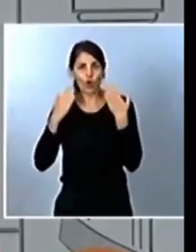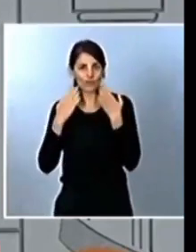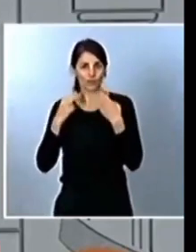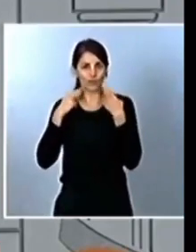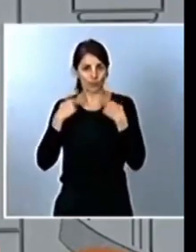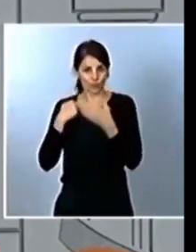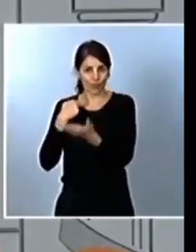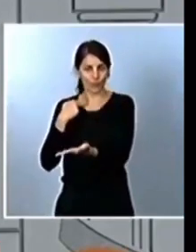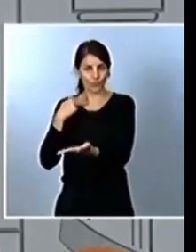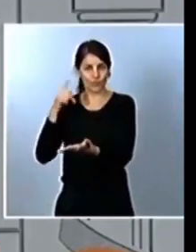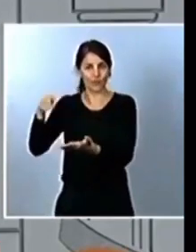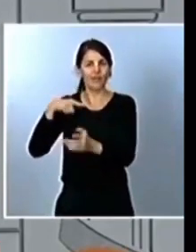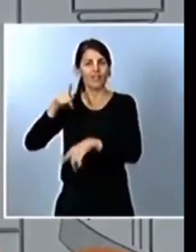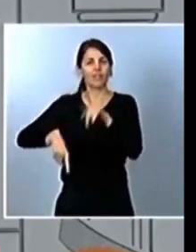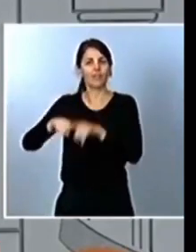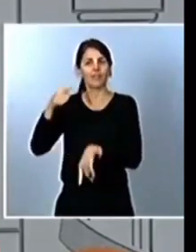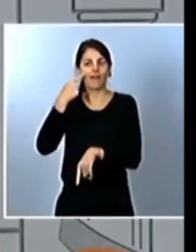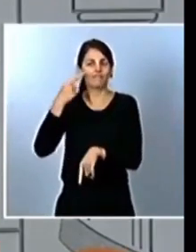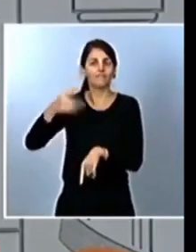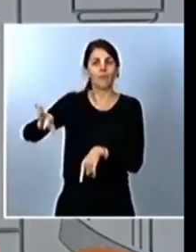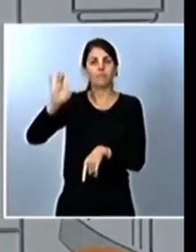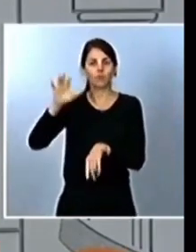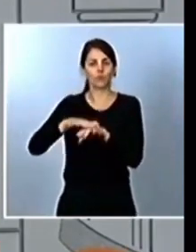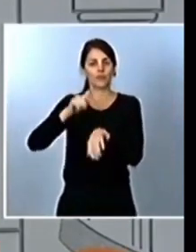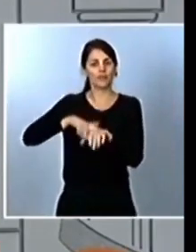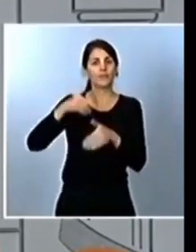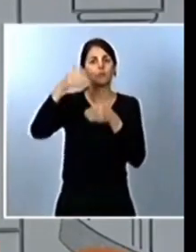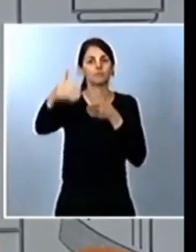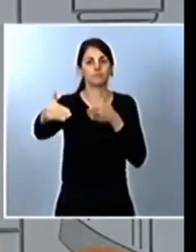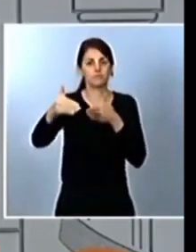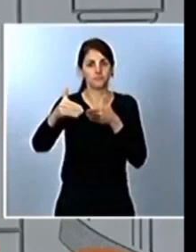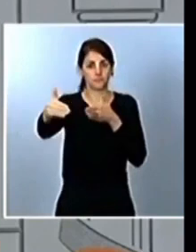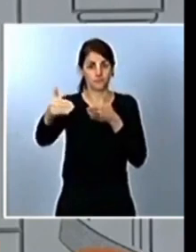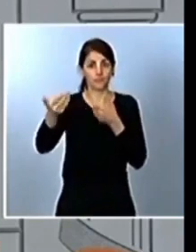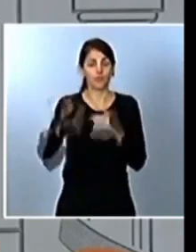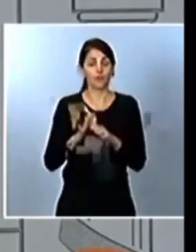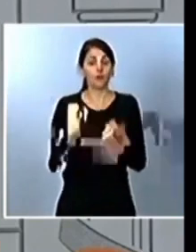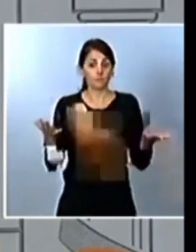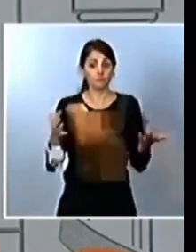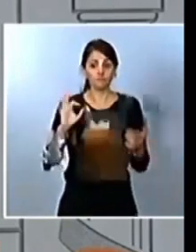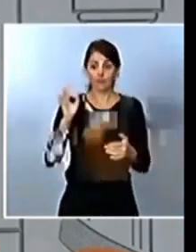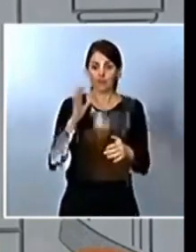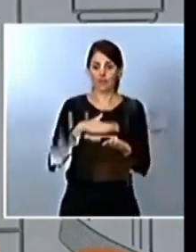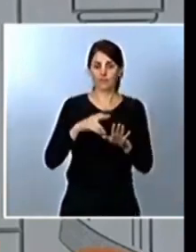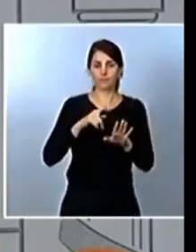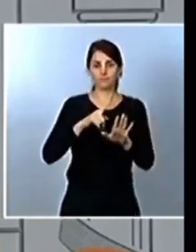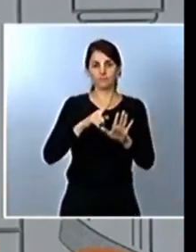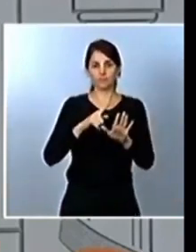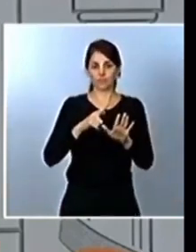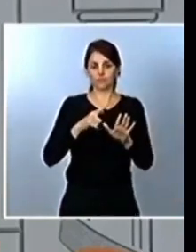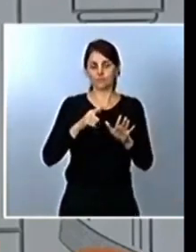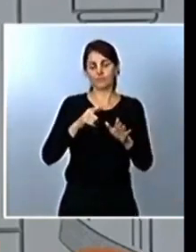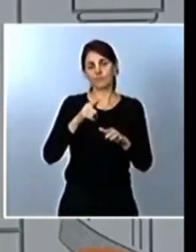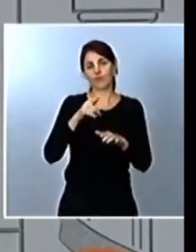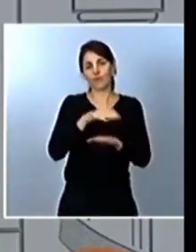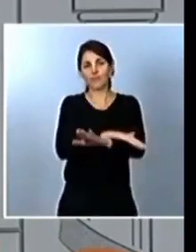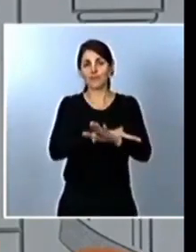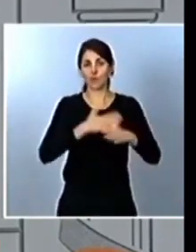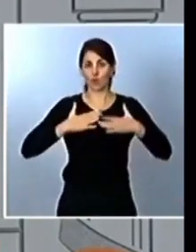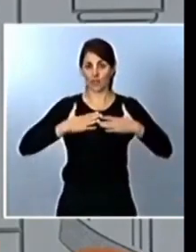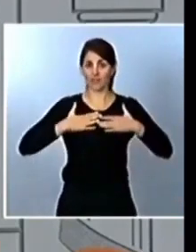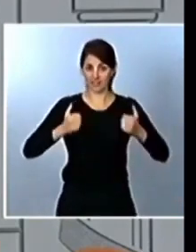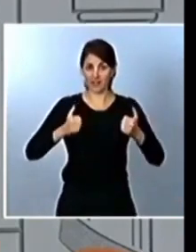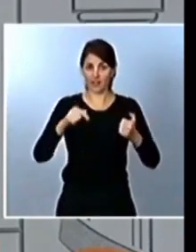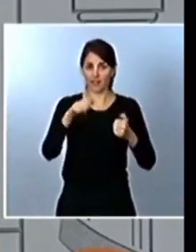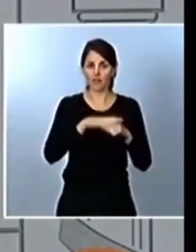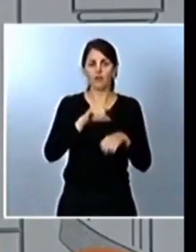está digamos, garantizada, en el sentido de que el Ministerio de Sanidad va a comparecer cada 15 días en el Congreso de los Diputados para dar